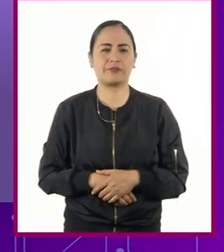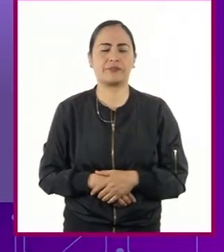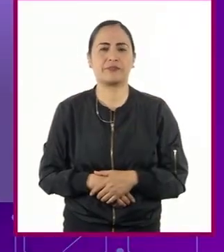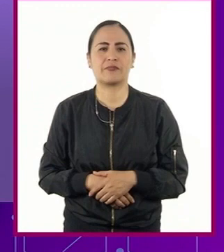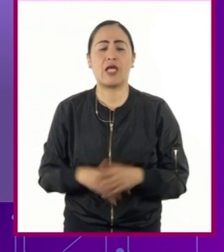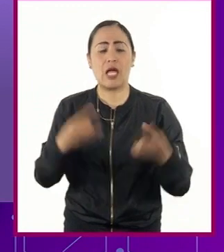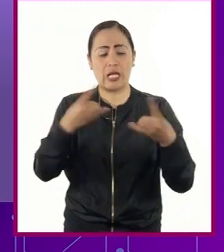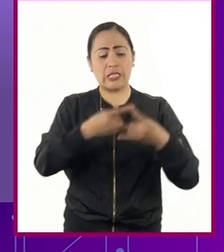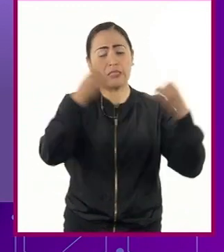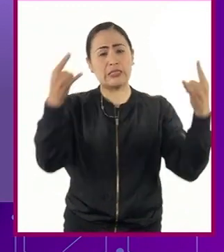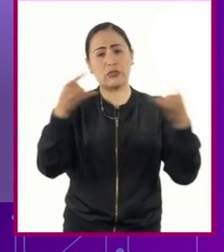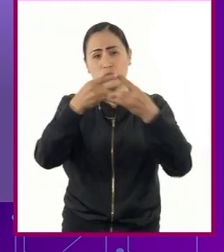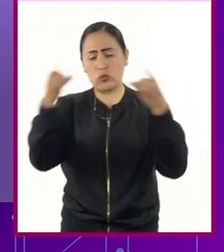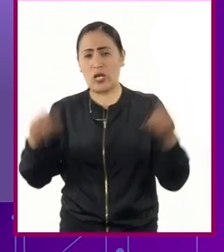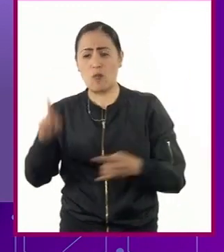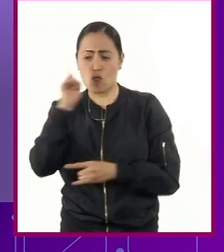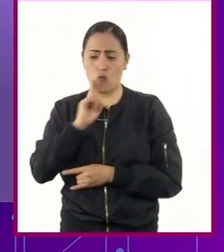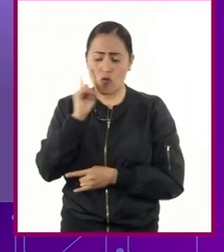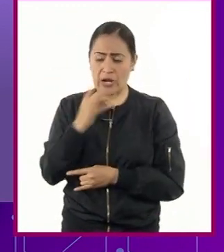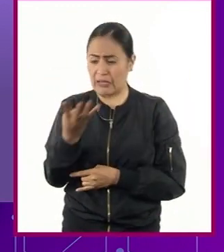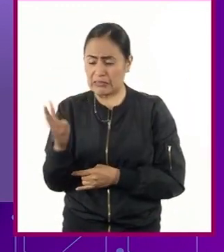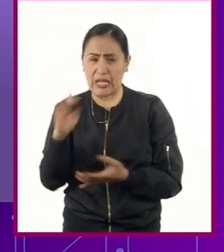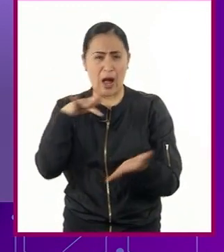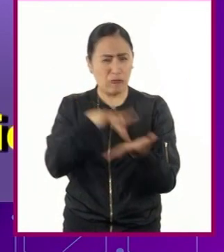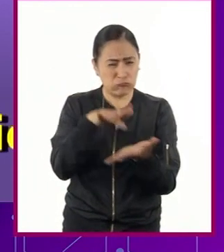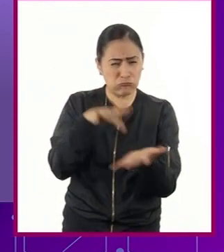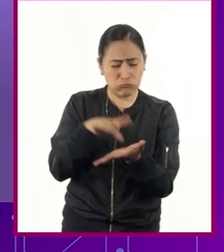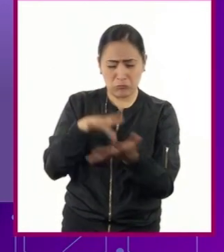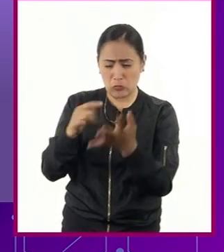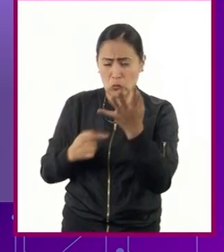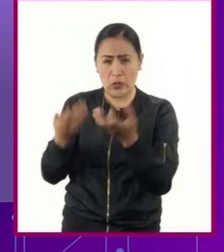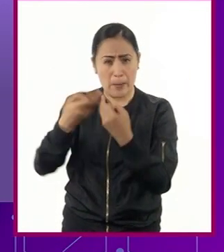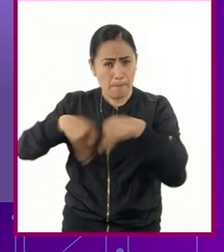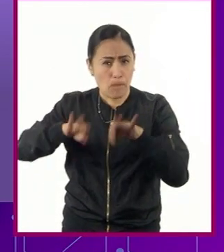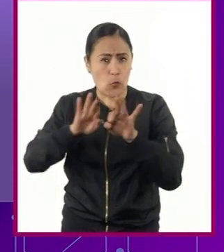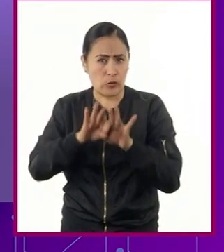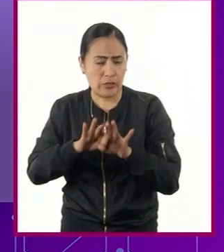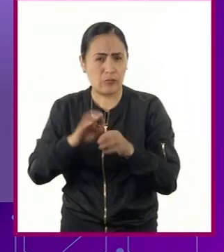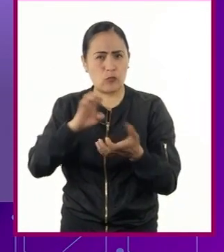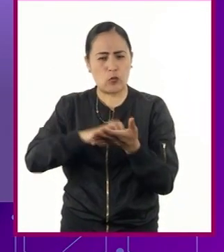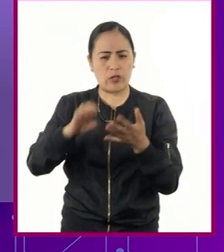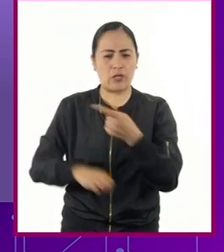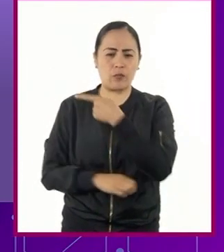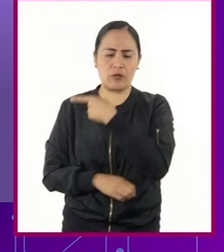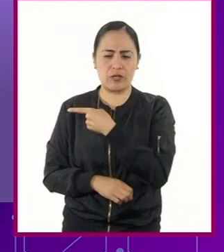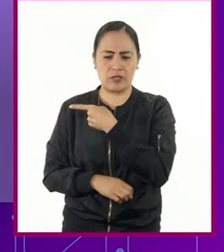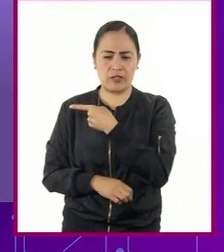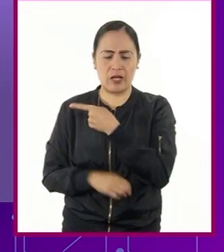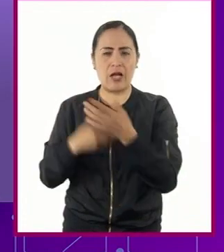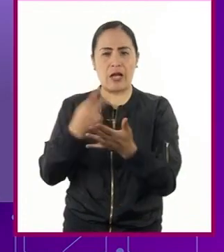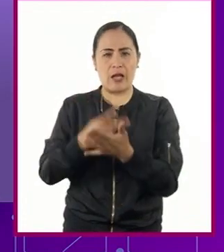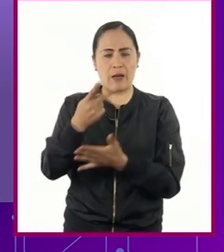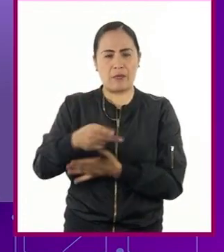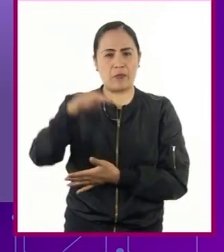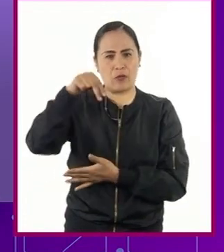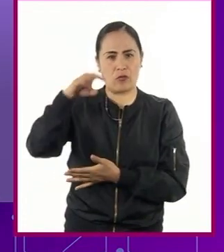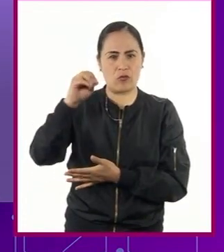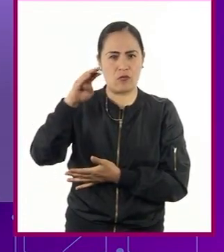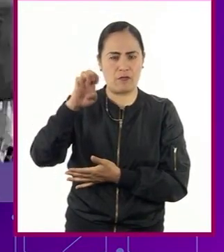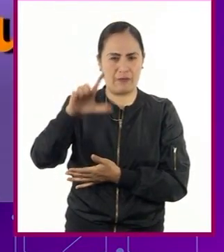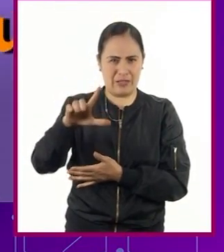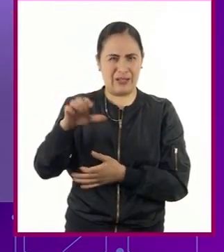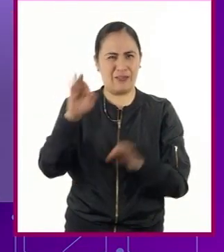importantes intervenciones femeninas en todos los campos. Marie Curie fue ganadora de 2 premios Nobel en física y